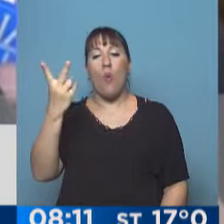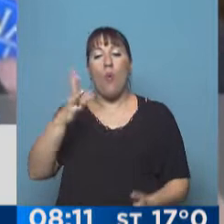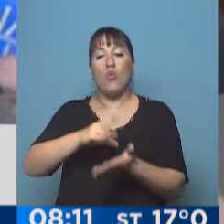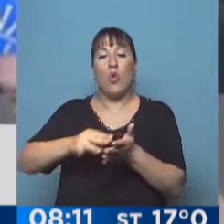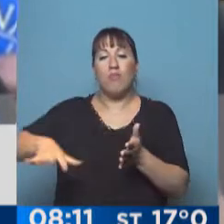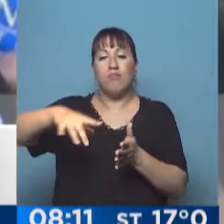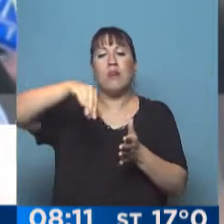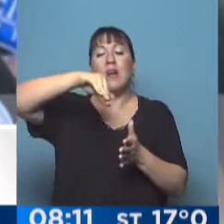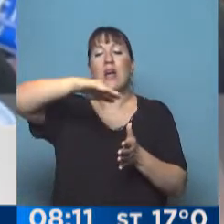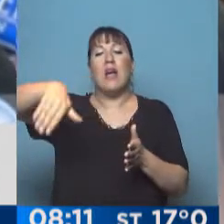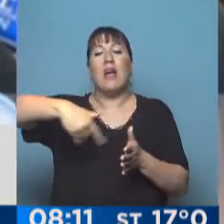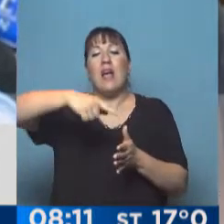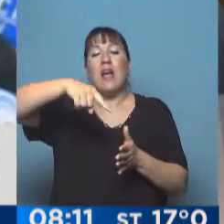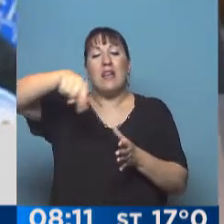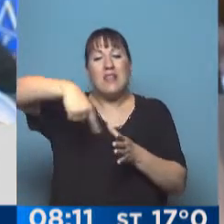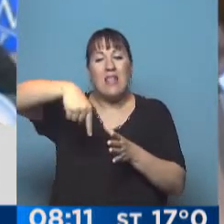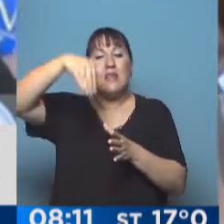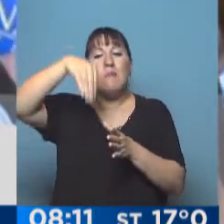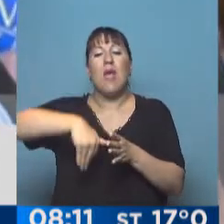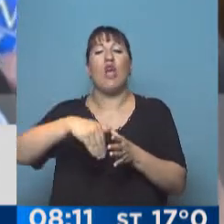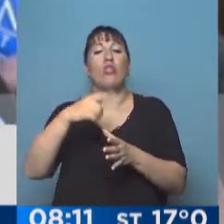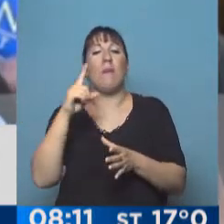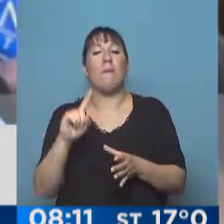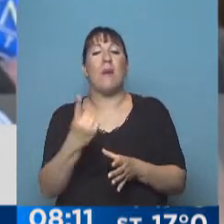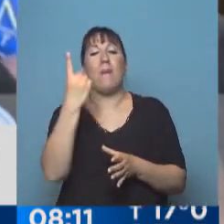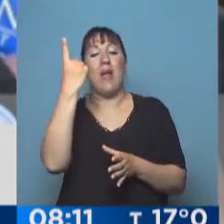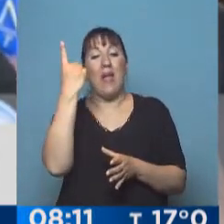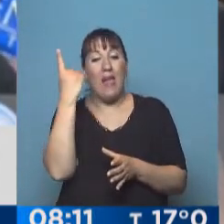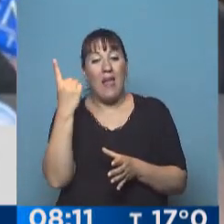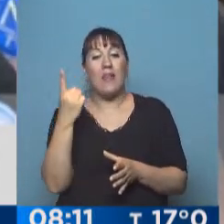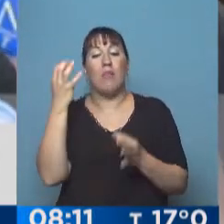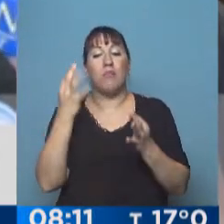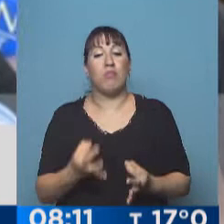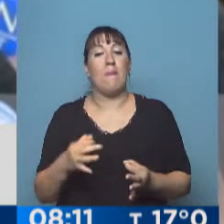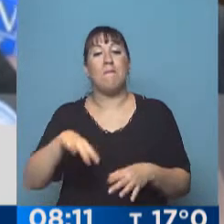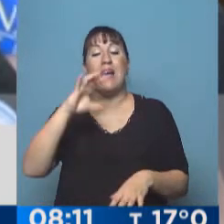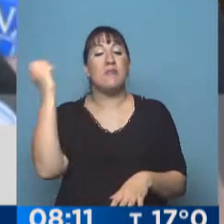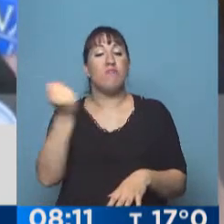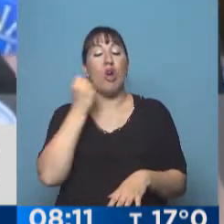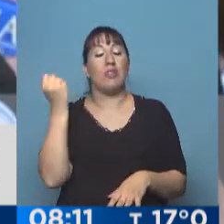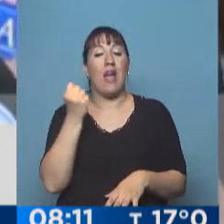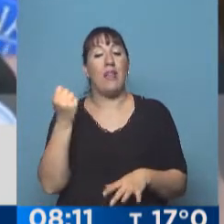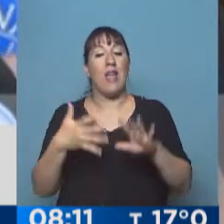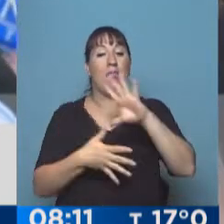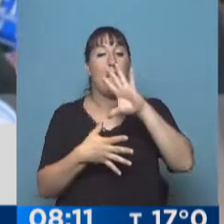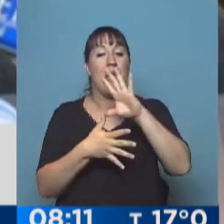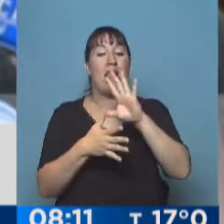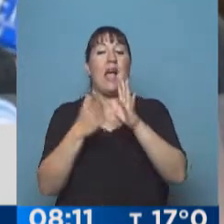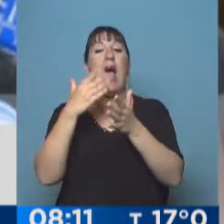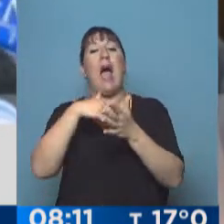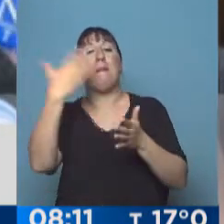más importante de la argentina y es el primer yacimiento no convencional más importante de américa fuera de los eeuu